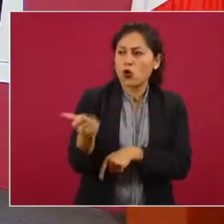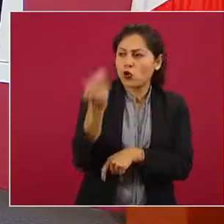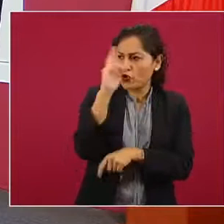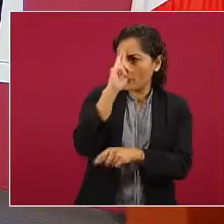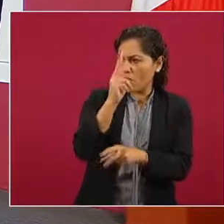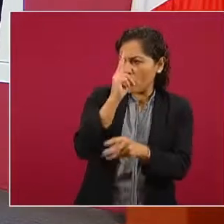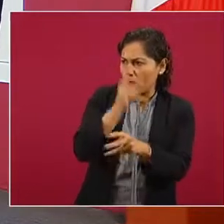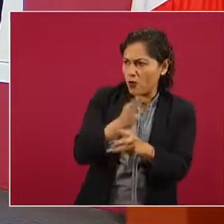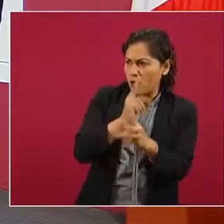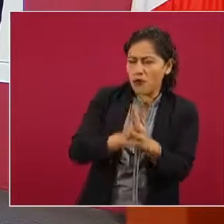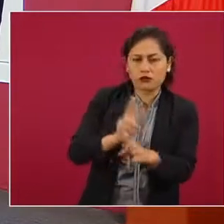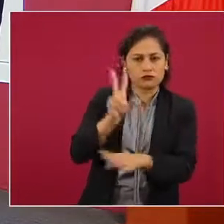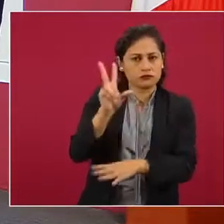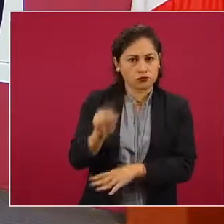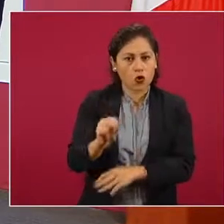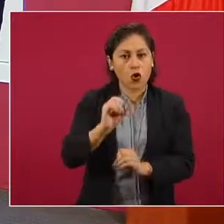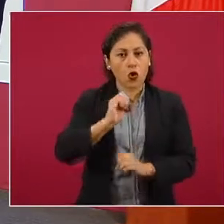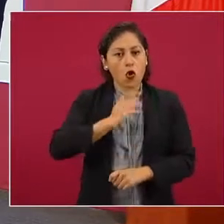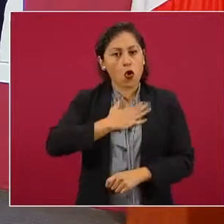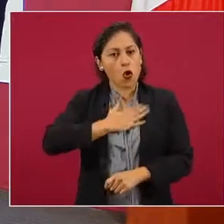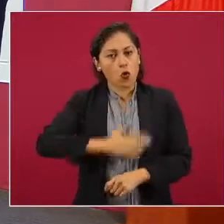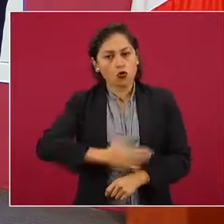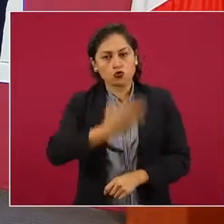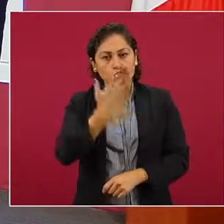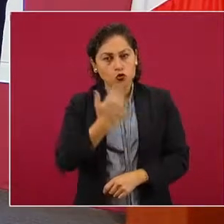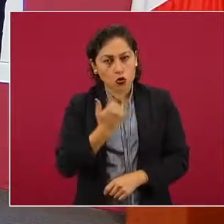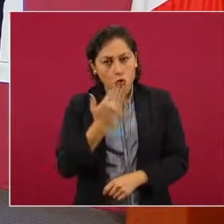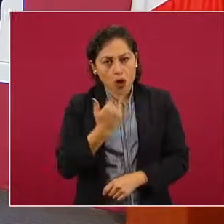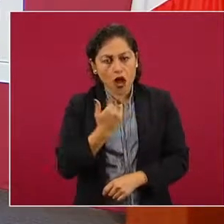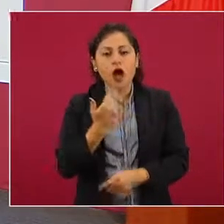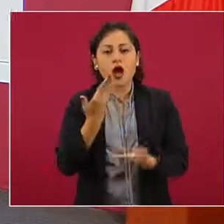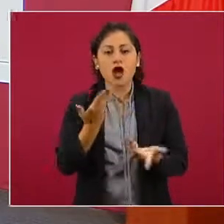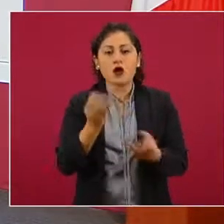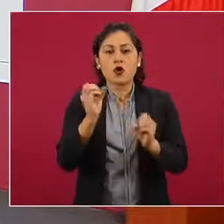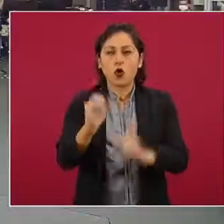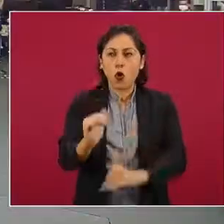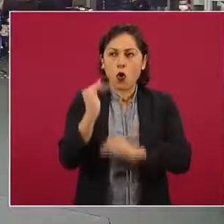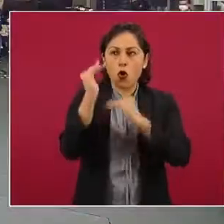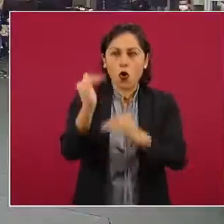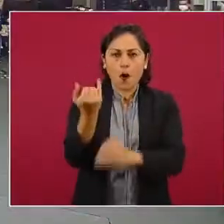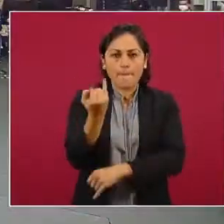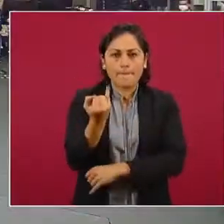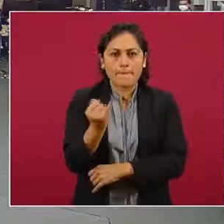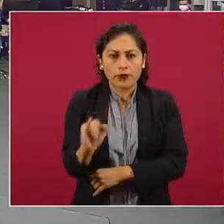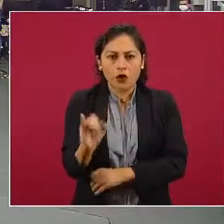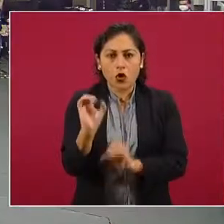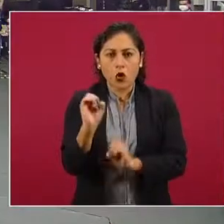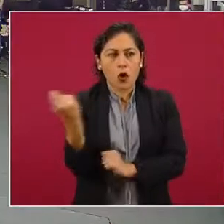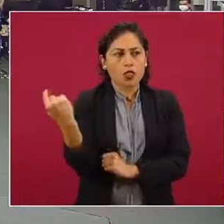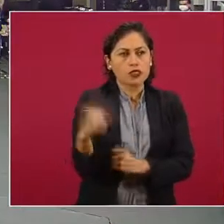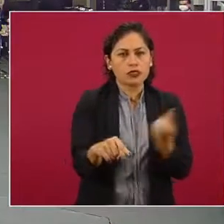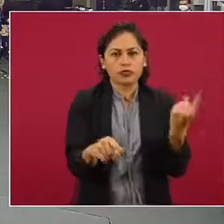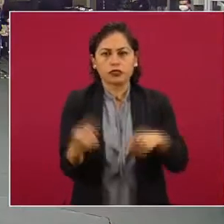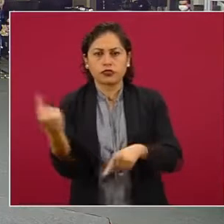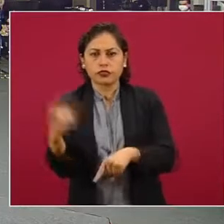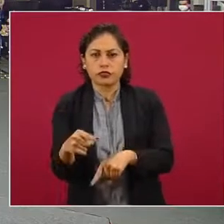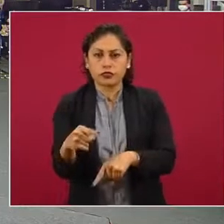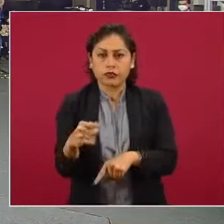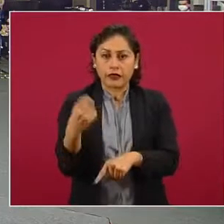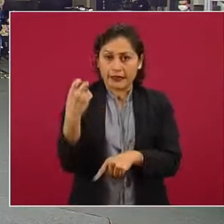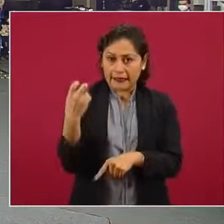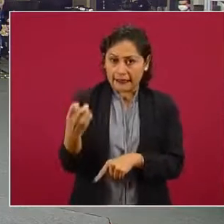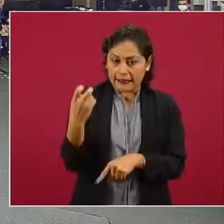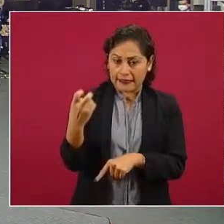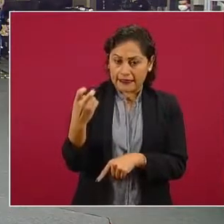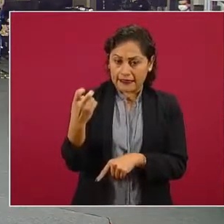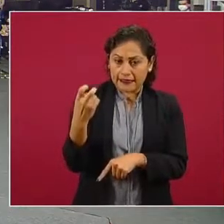leyes injustas, las limitaciones absurdas y el autoritarismo. Impulsa